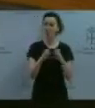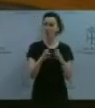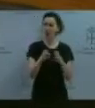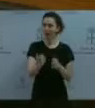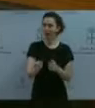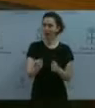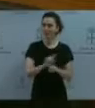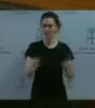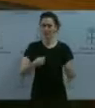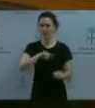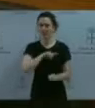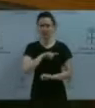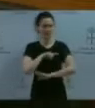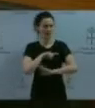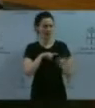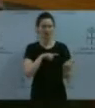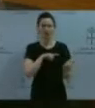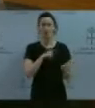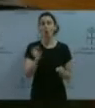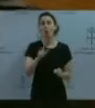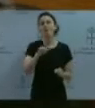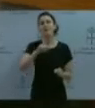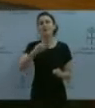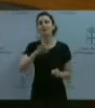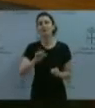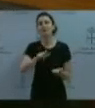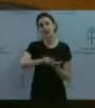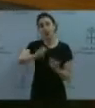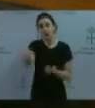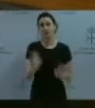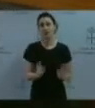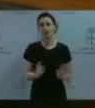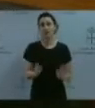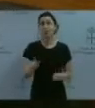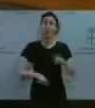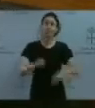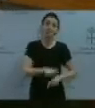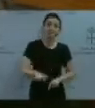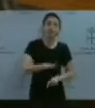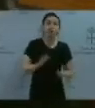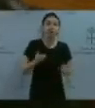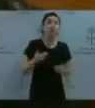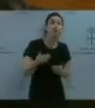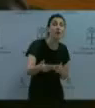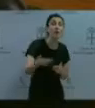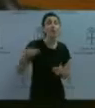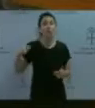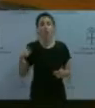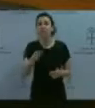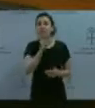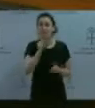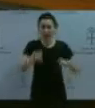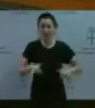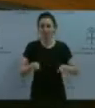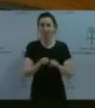yiddish. Otra cosa es dónde, cuándo y cómo. Y aquí se plantea un conflicto jurídico porque, al